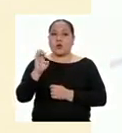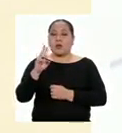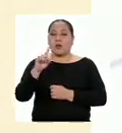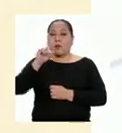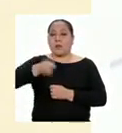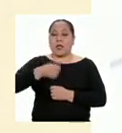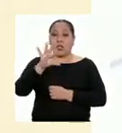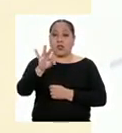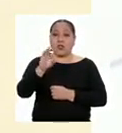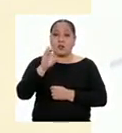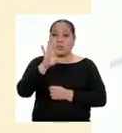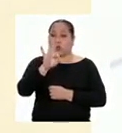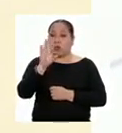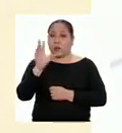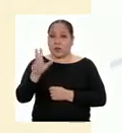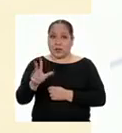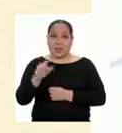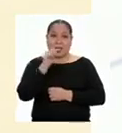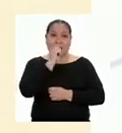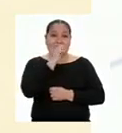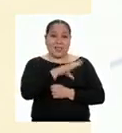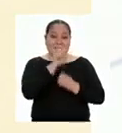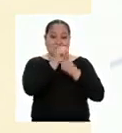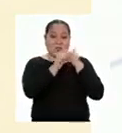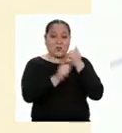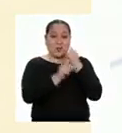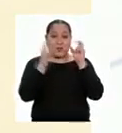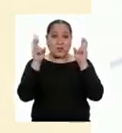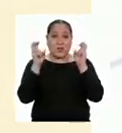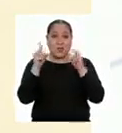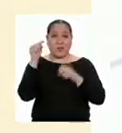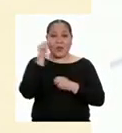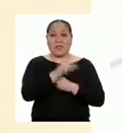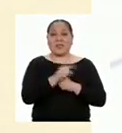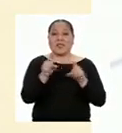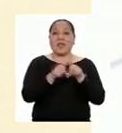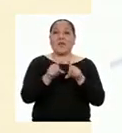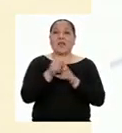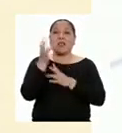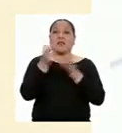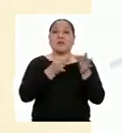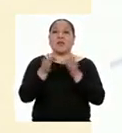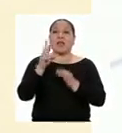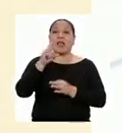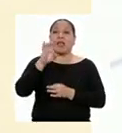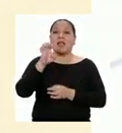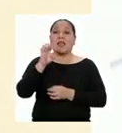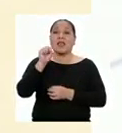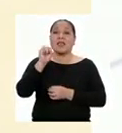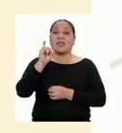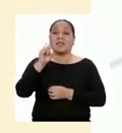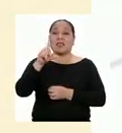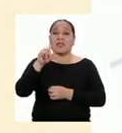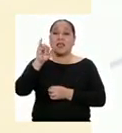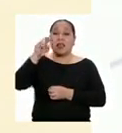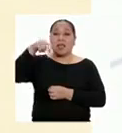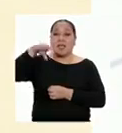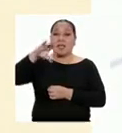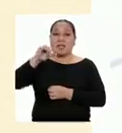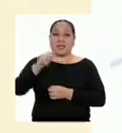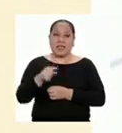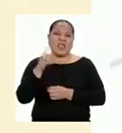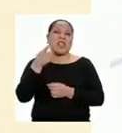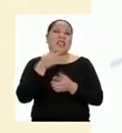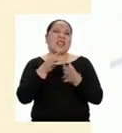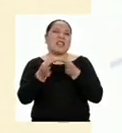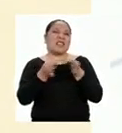título, el subtema del párrafo también se refiere a la resiliencia específicamente a lo que se entiende